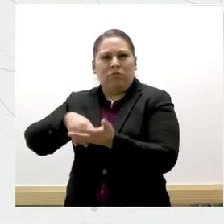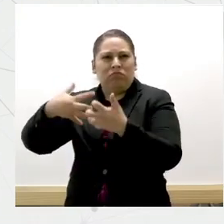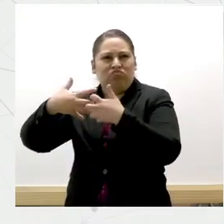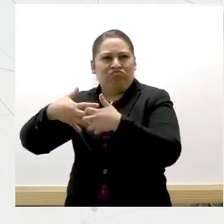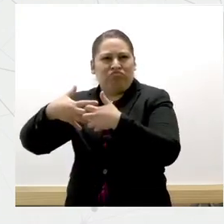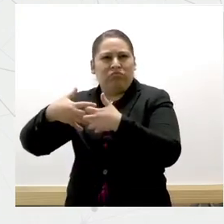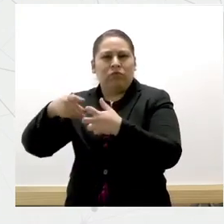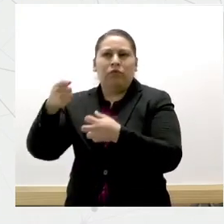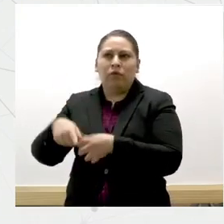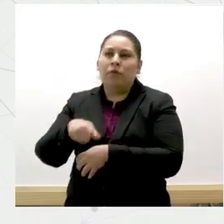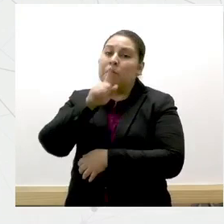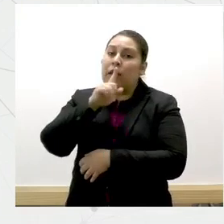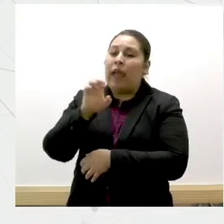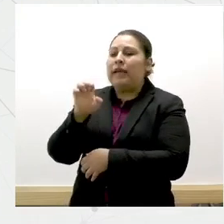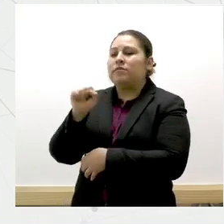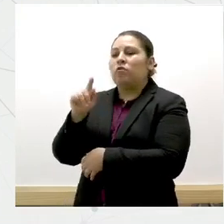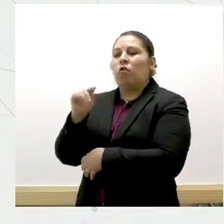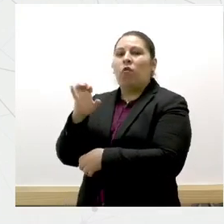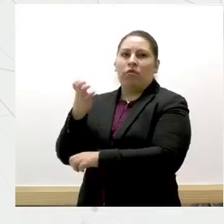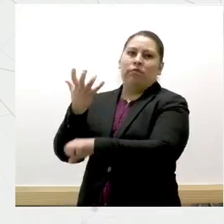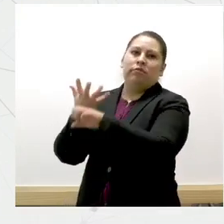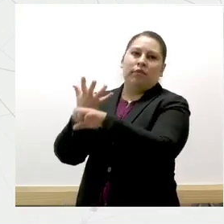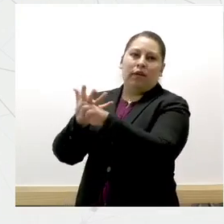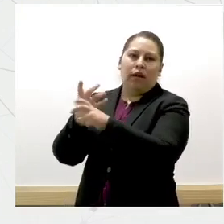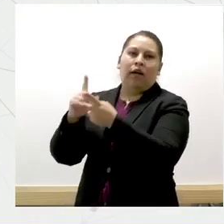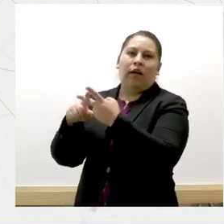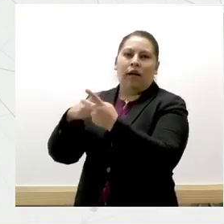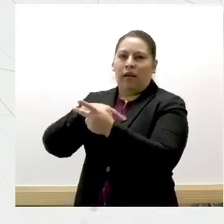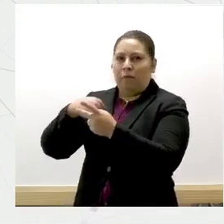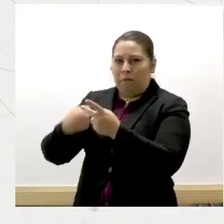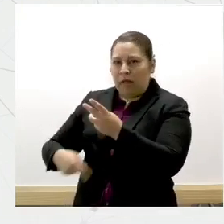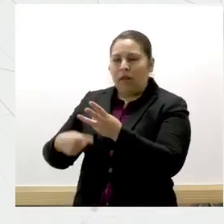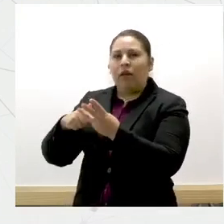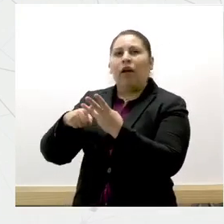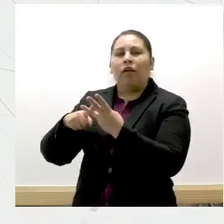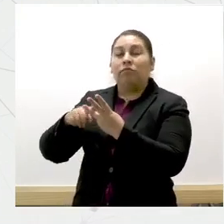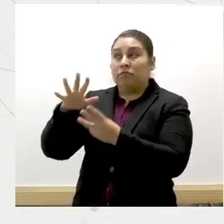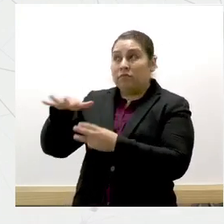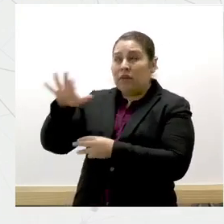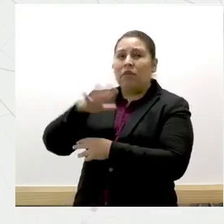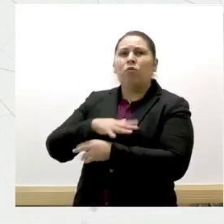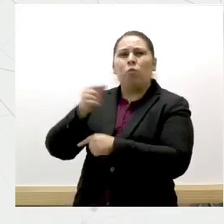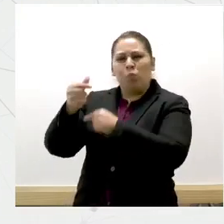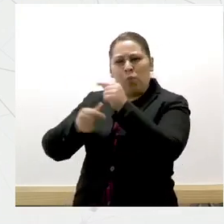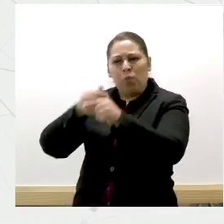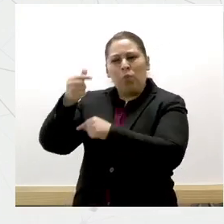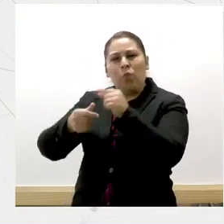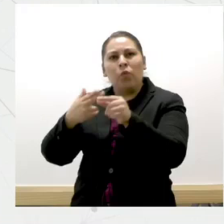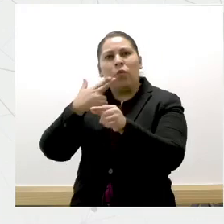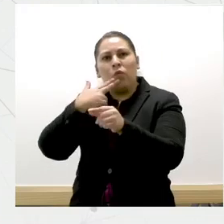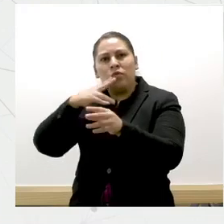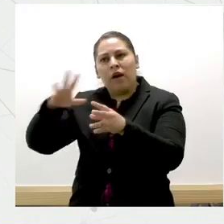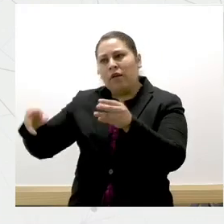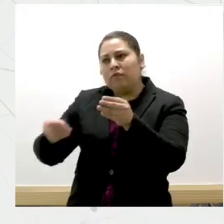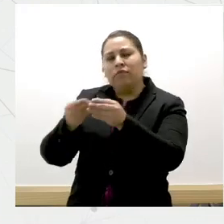países como Estonia, como Estados Unidos, como Gran Bretaña, que poco a poco van introduciéndose, ¿no?, dentro del desarrollo de las...